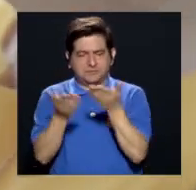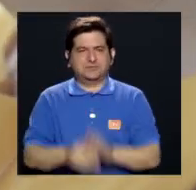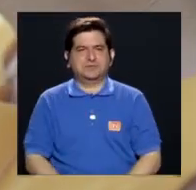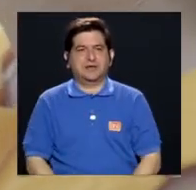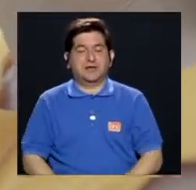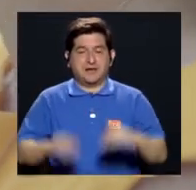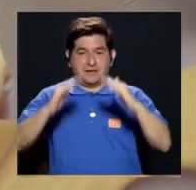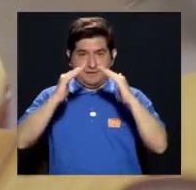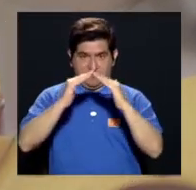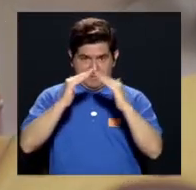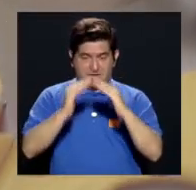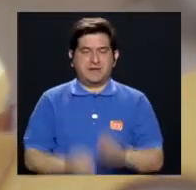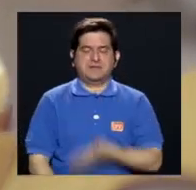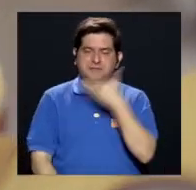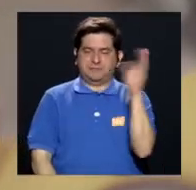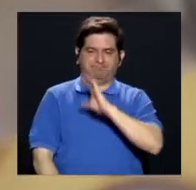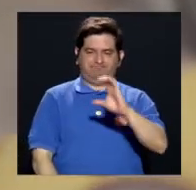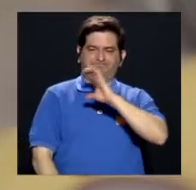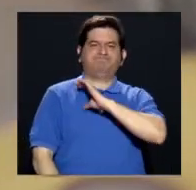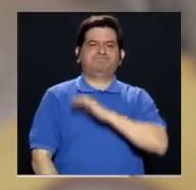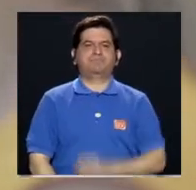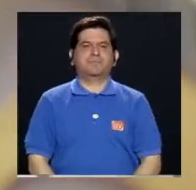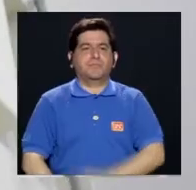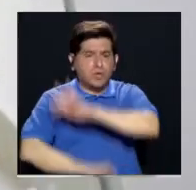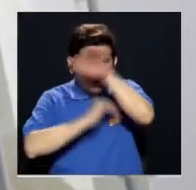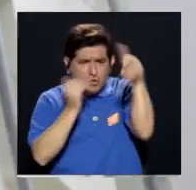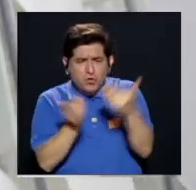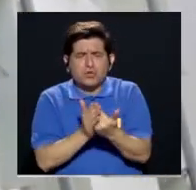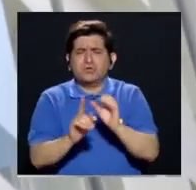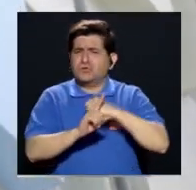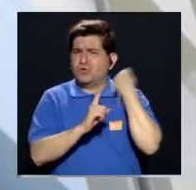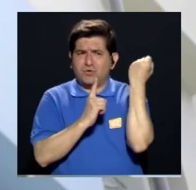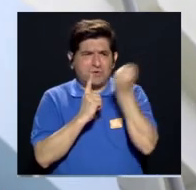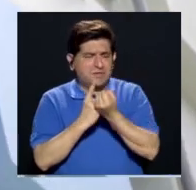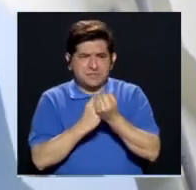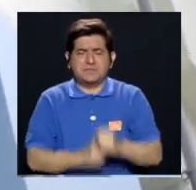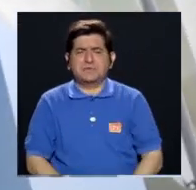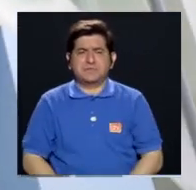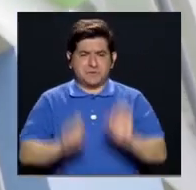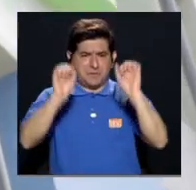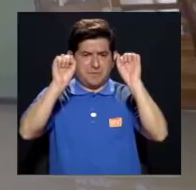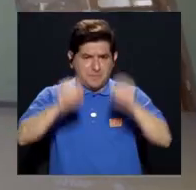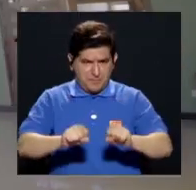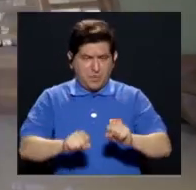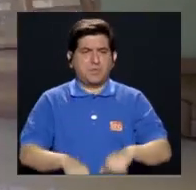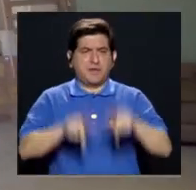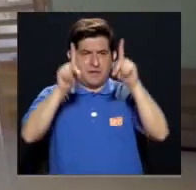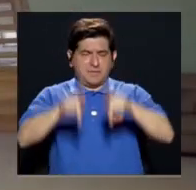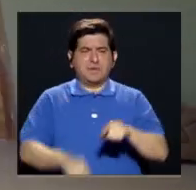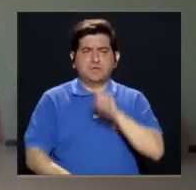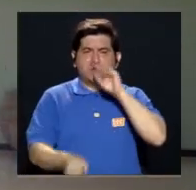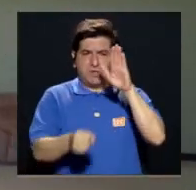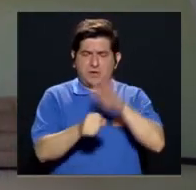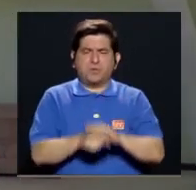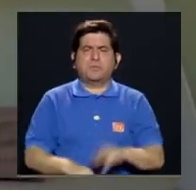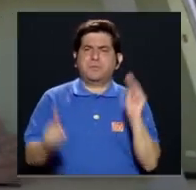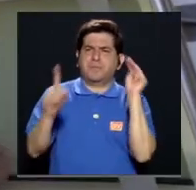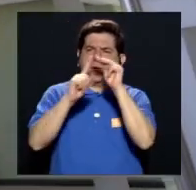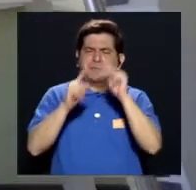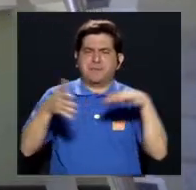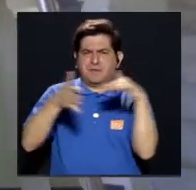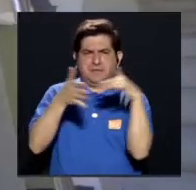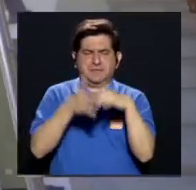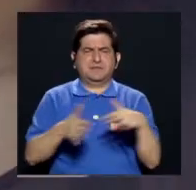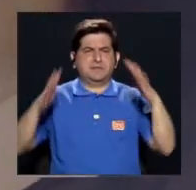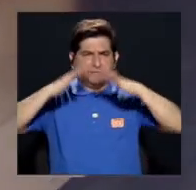este alojamiento sea de lo mejor. Y se le dan todas las condiciones para que él pueda lograr su meta académica en un